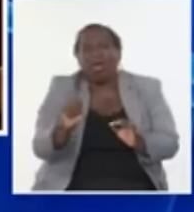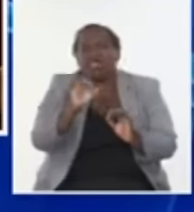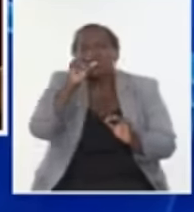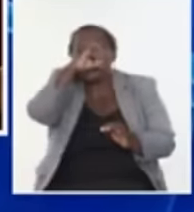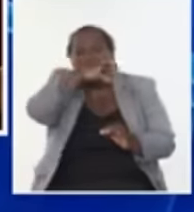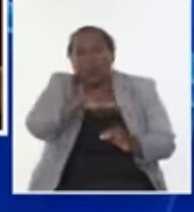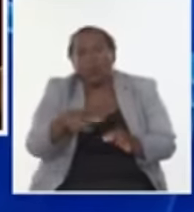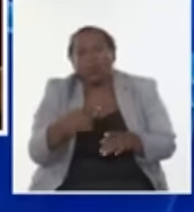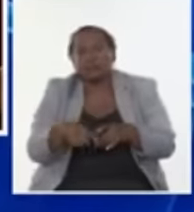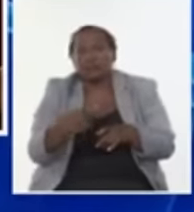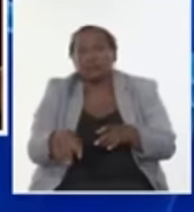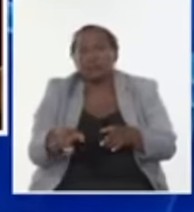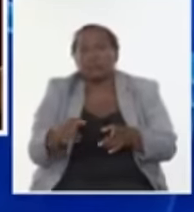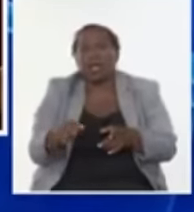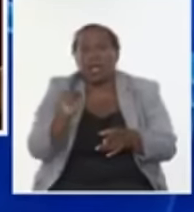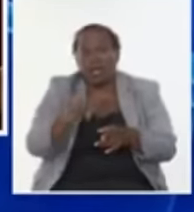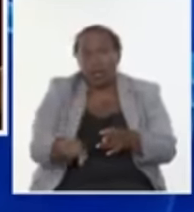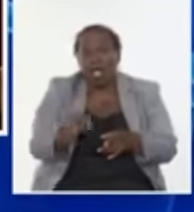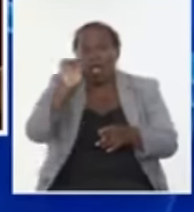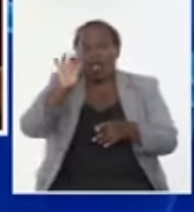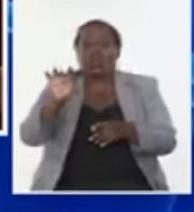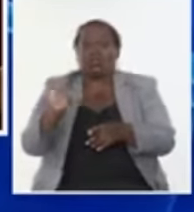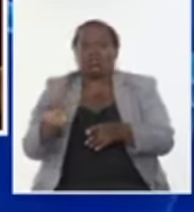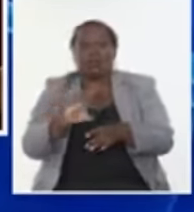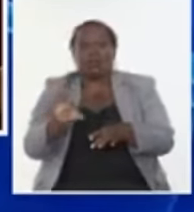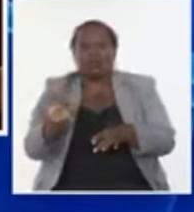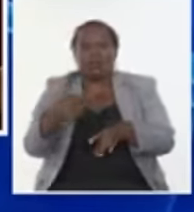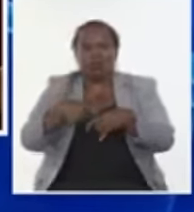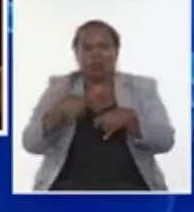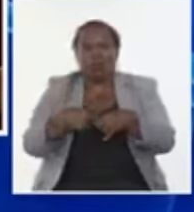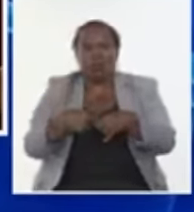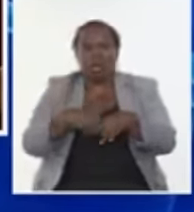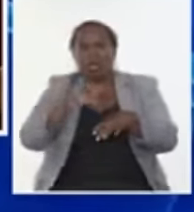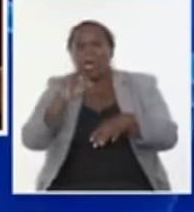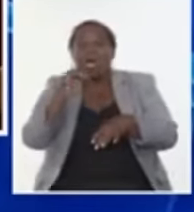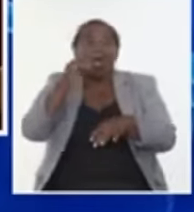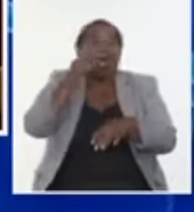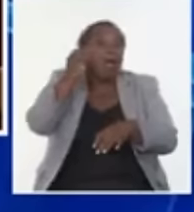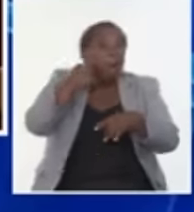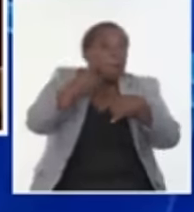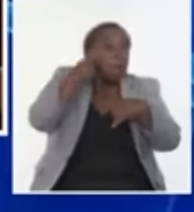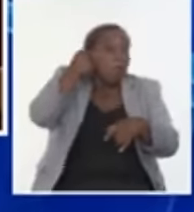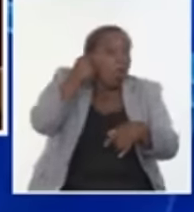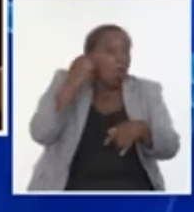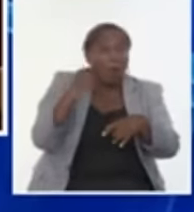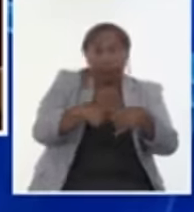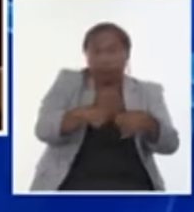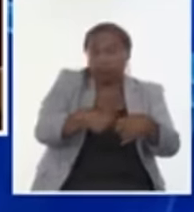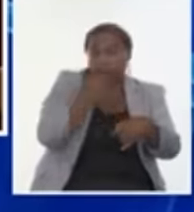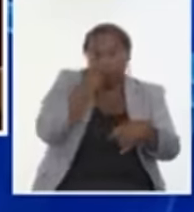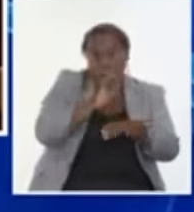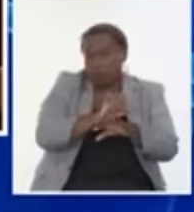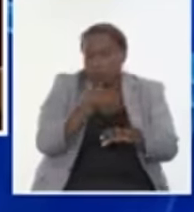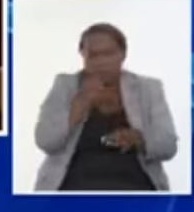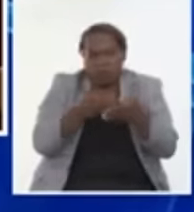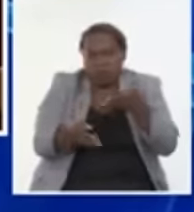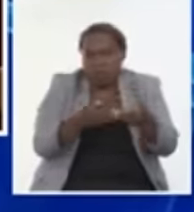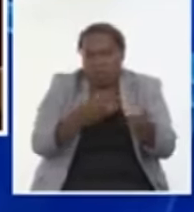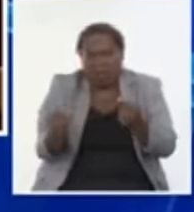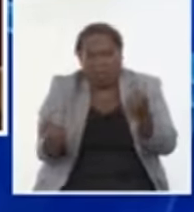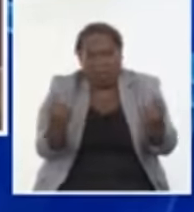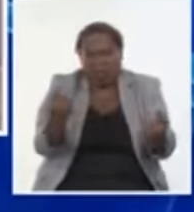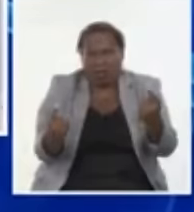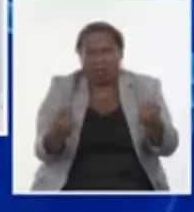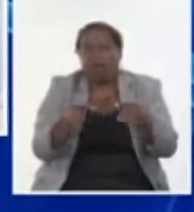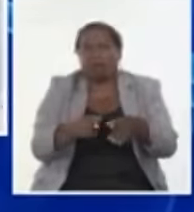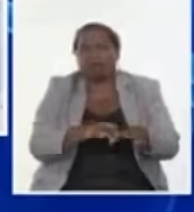Para la mujer, y si es el marido, es decir, que eso se mantiene. Se amplían las capacidades para